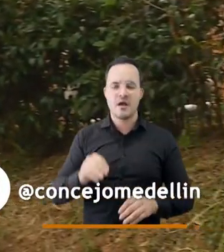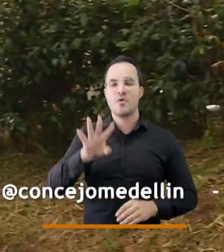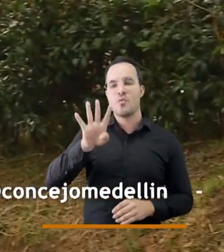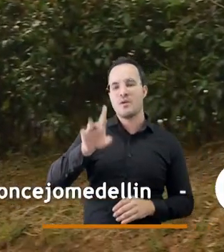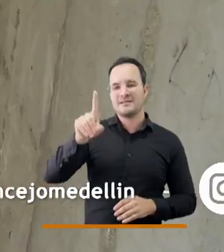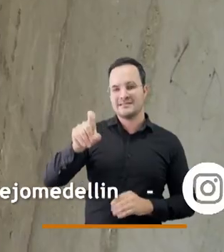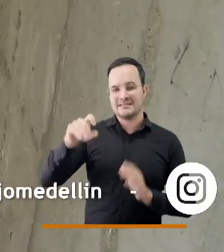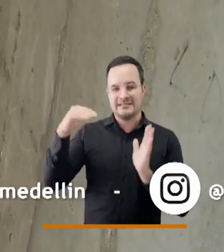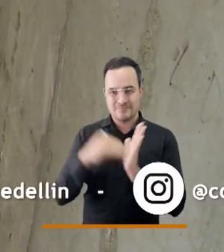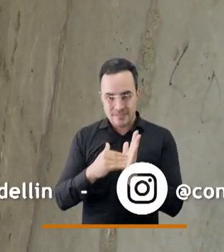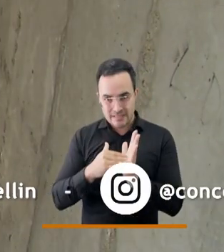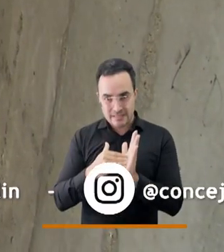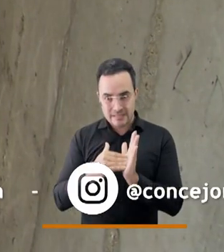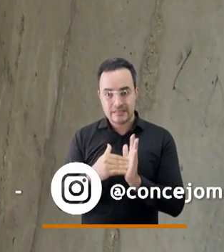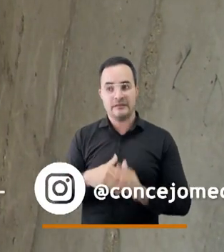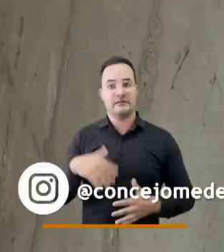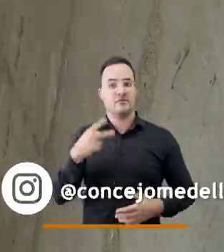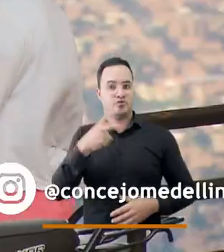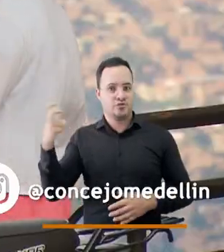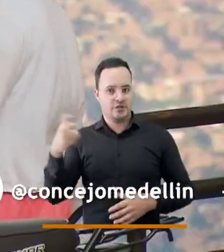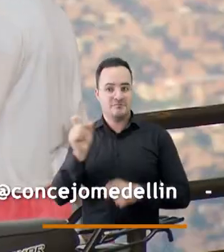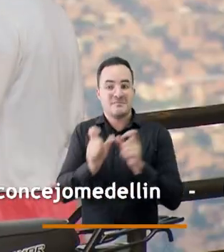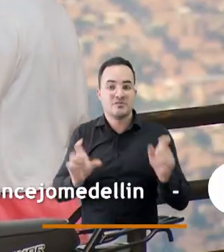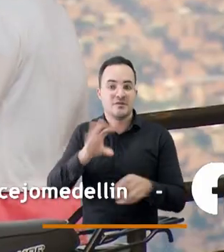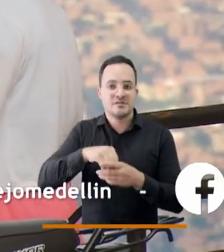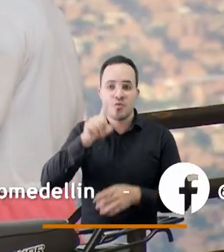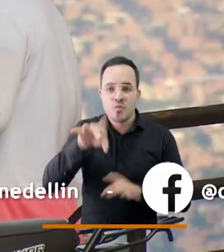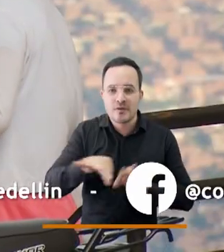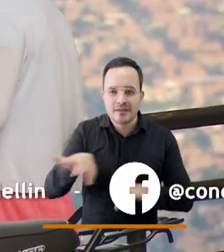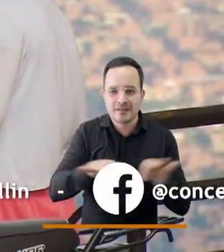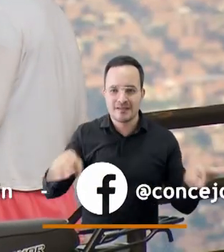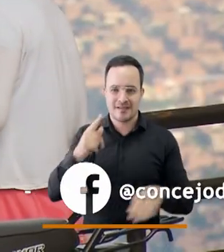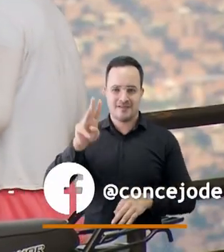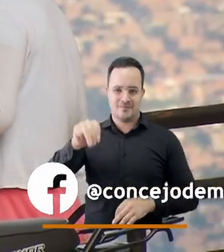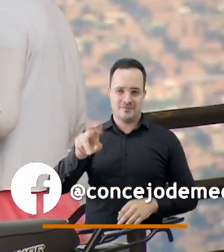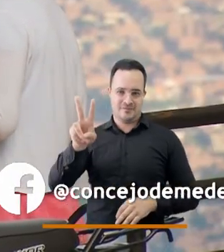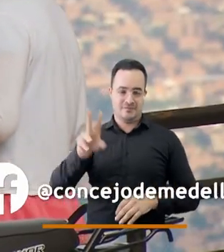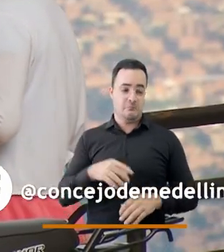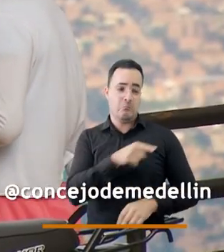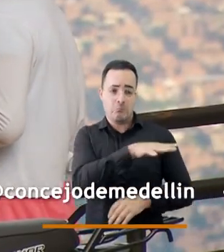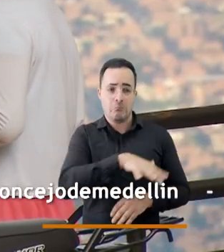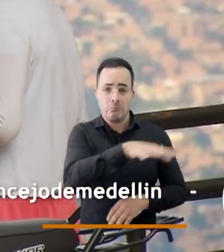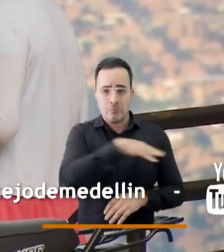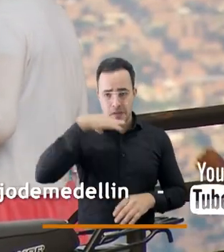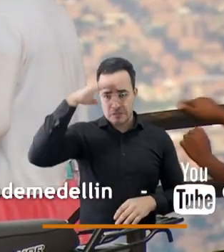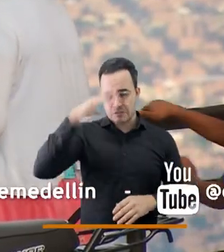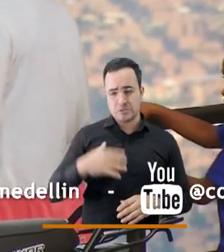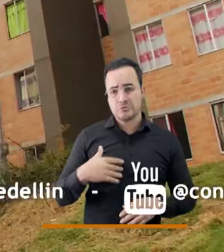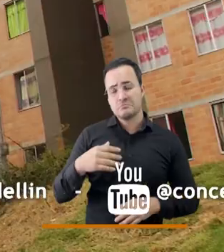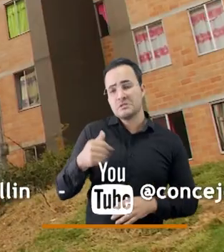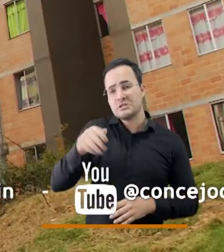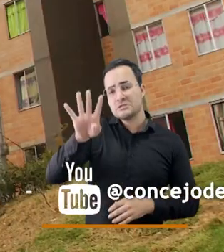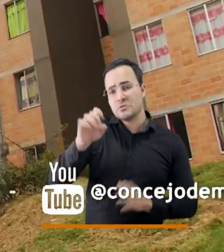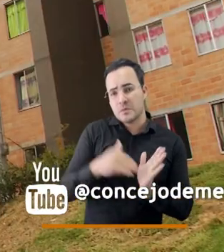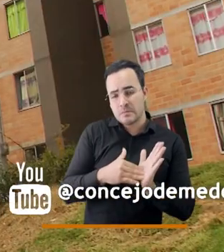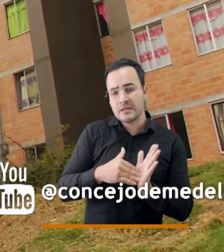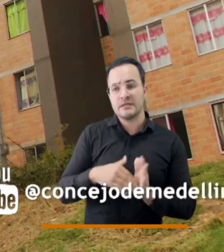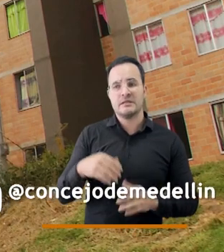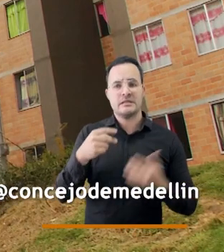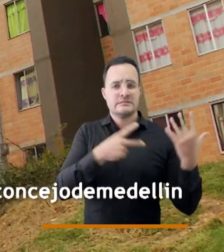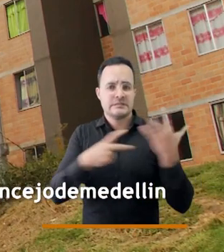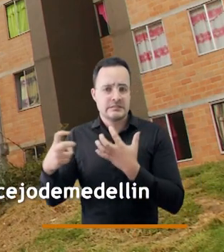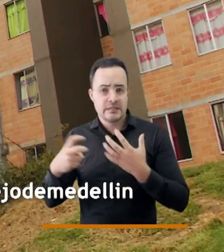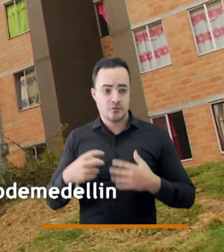46.200 habitantes por kilómetro cuadrado. Eso es superior a la densidad de Medellín de 19.700 habitantes por